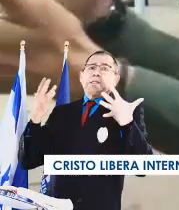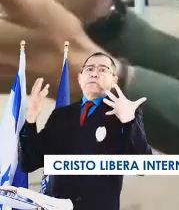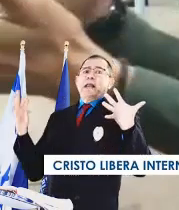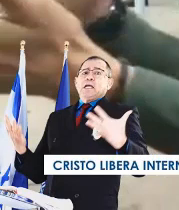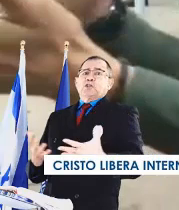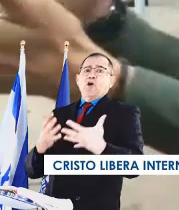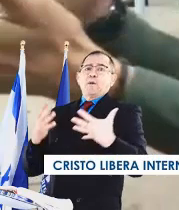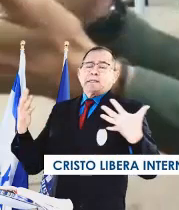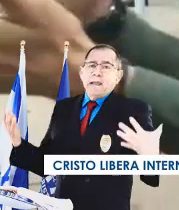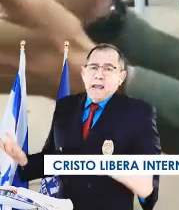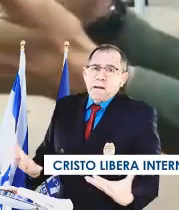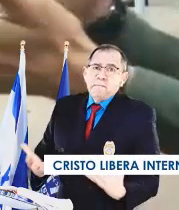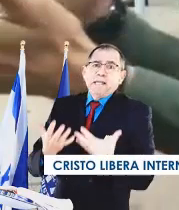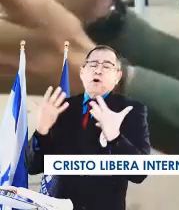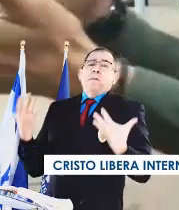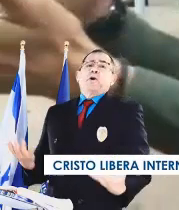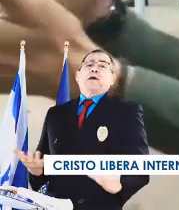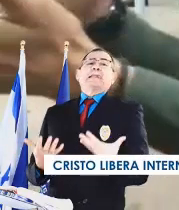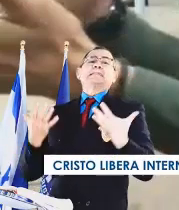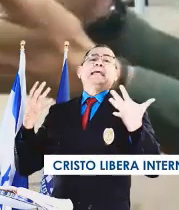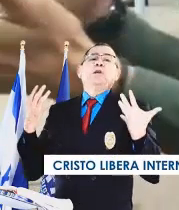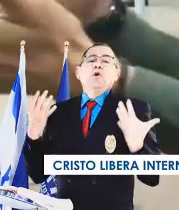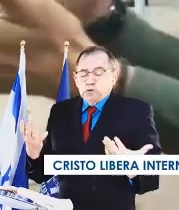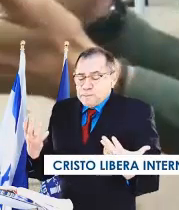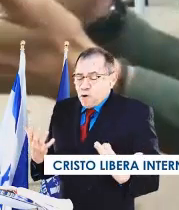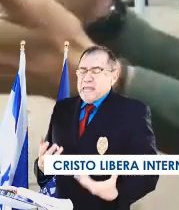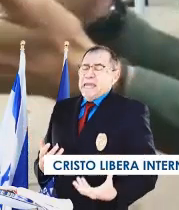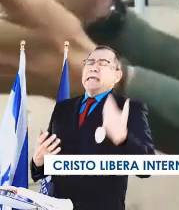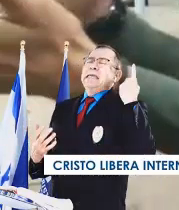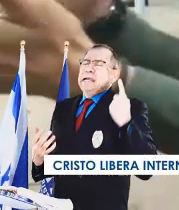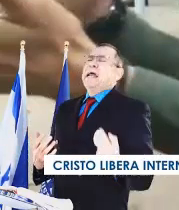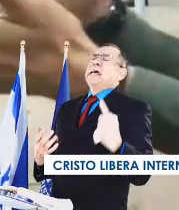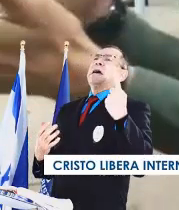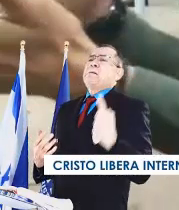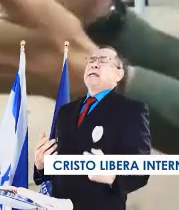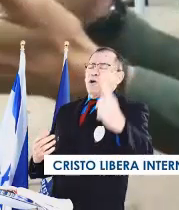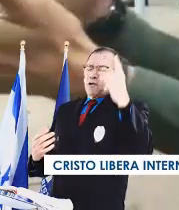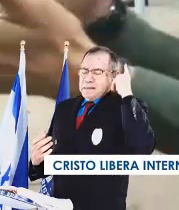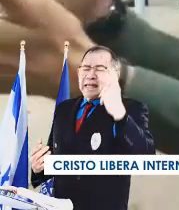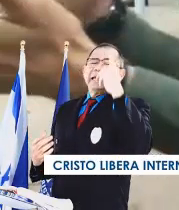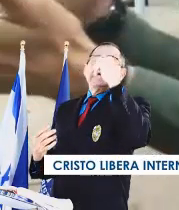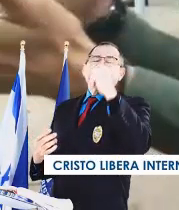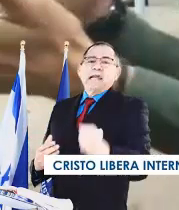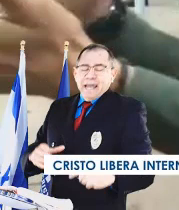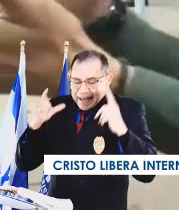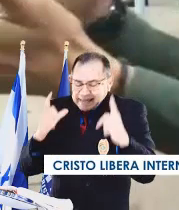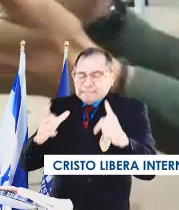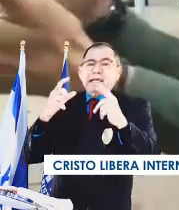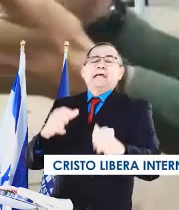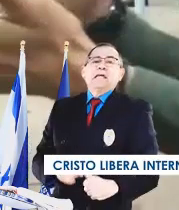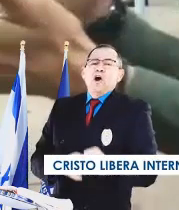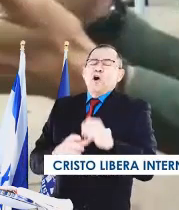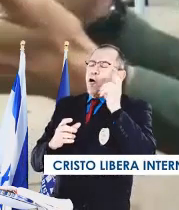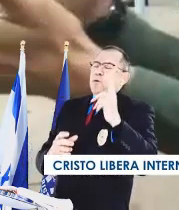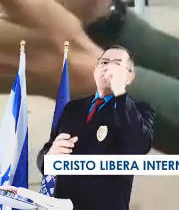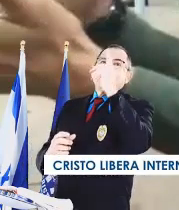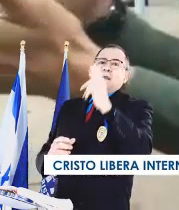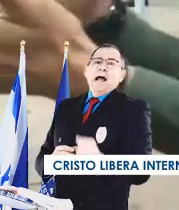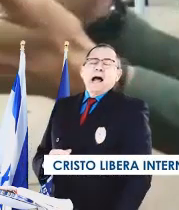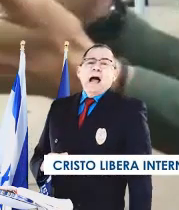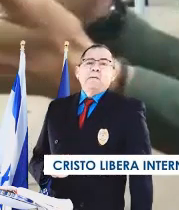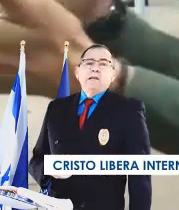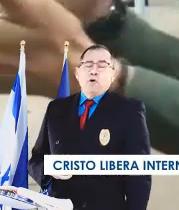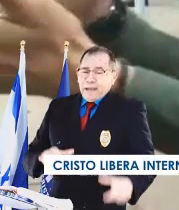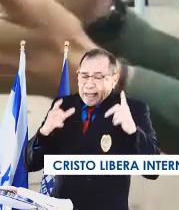tsunami espiritual todo este aislamiento porque este es el último y gran alimento de la iglesia este es como